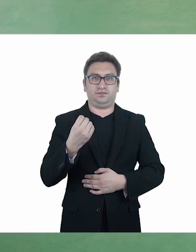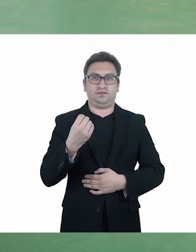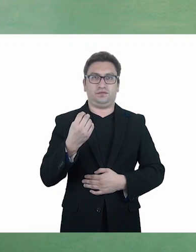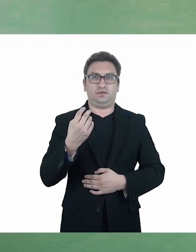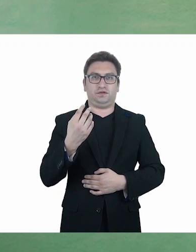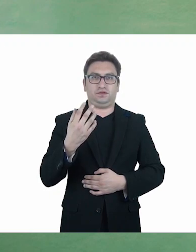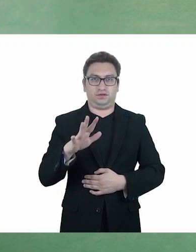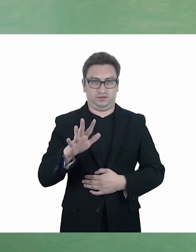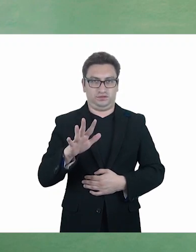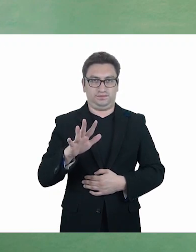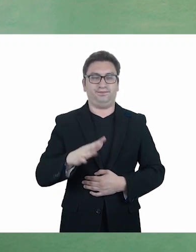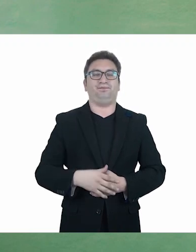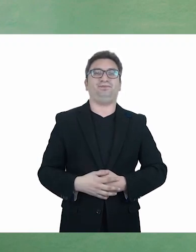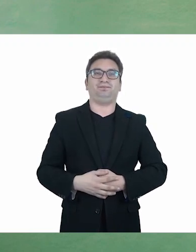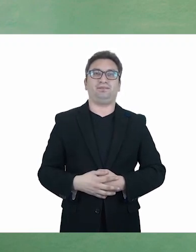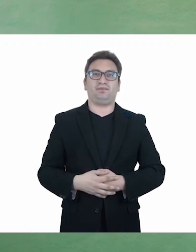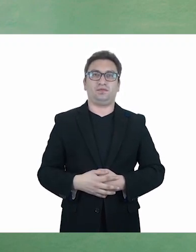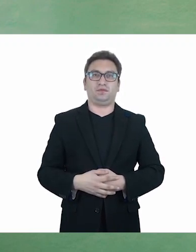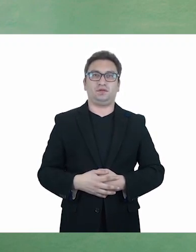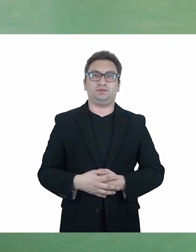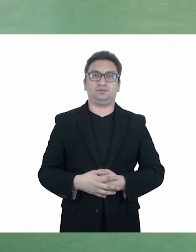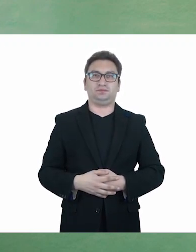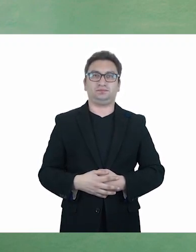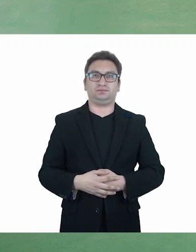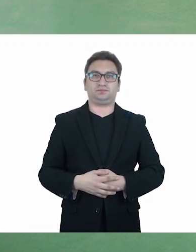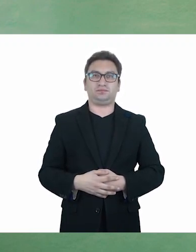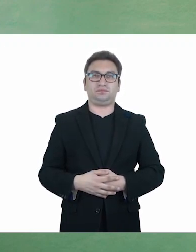9, 10.